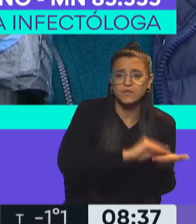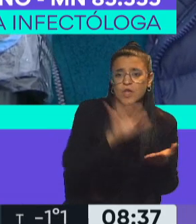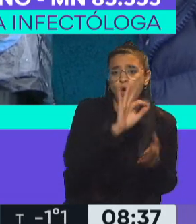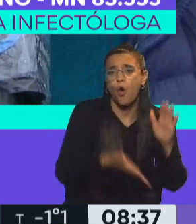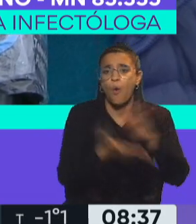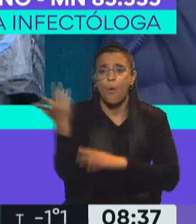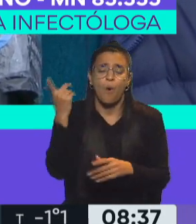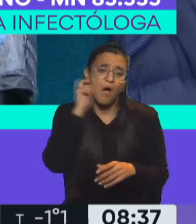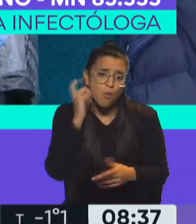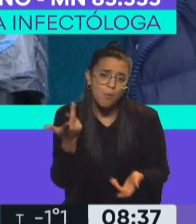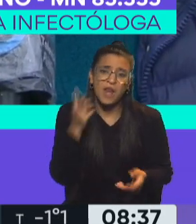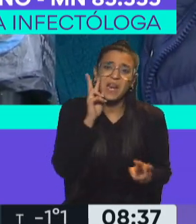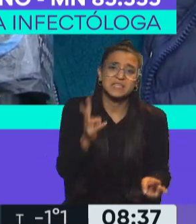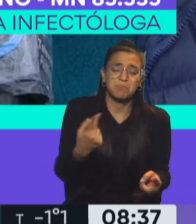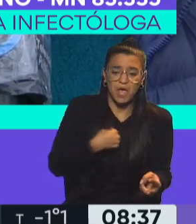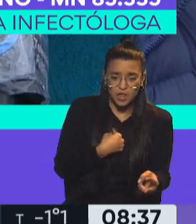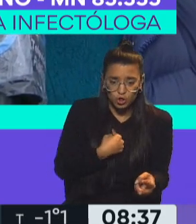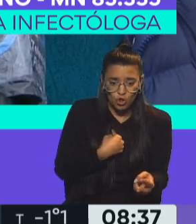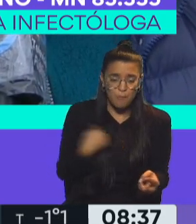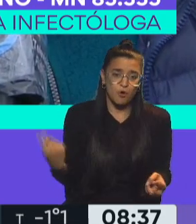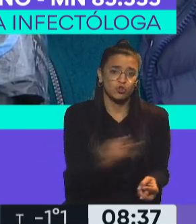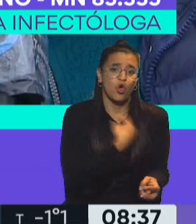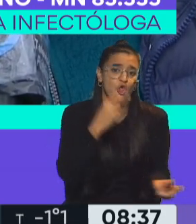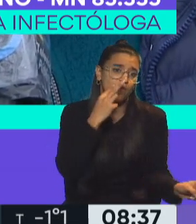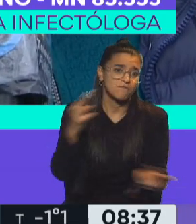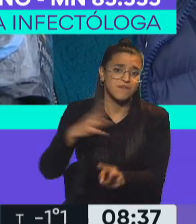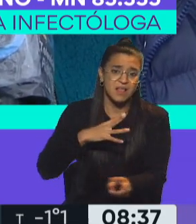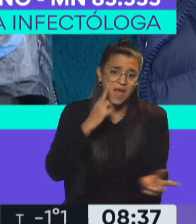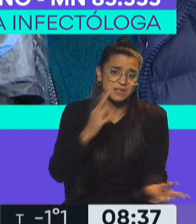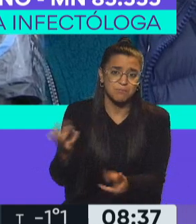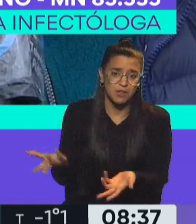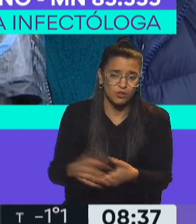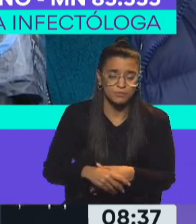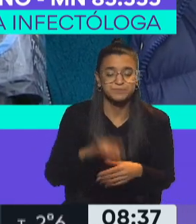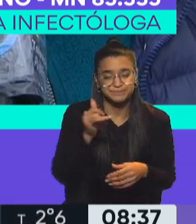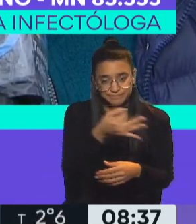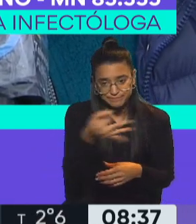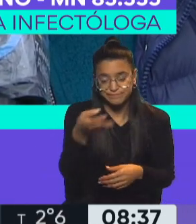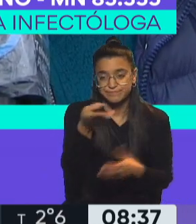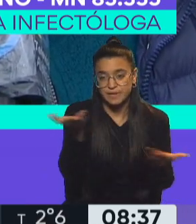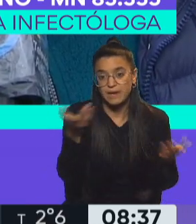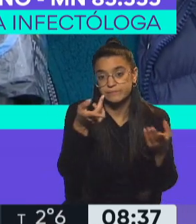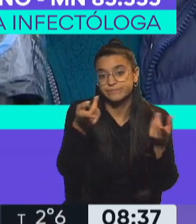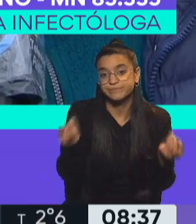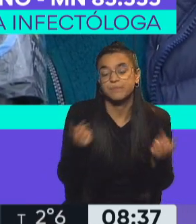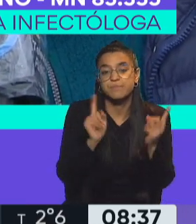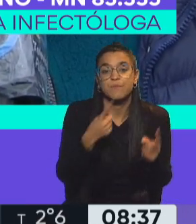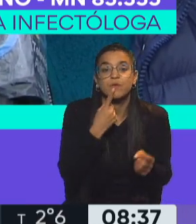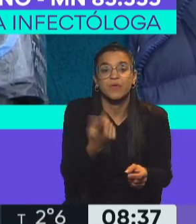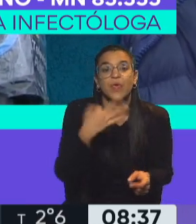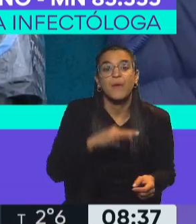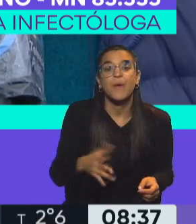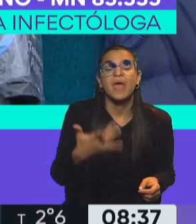digo, por eso el poco respeto por uno y por el otro, ¿no? Bueno, ahí está el tema, claro, ¿no? Que se habla de